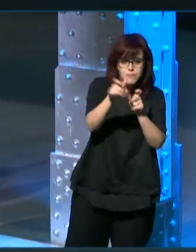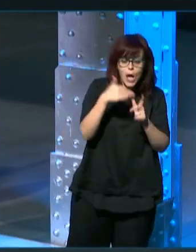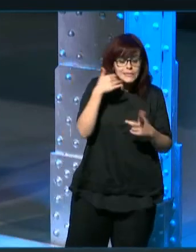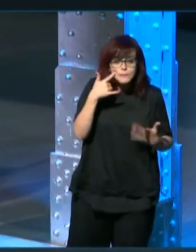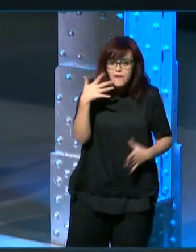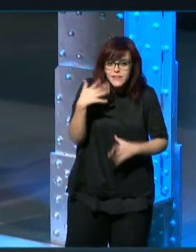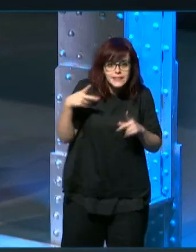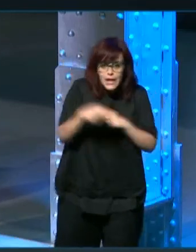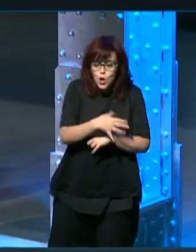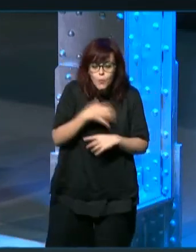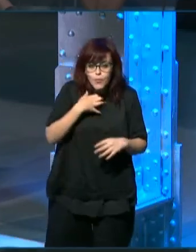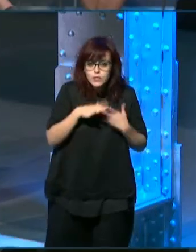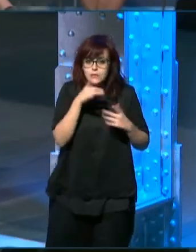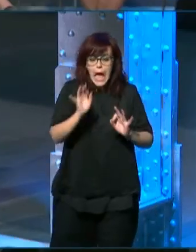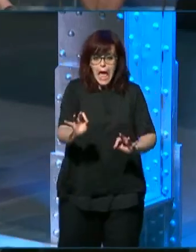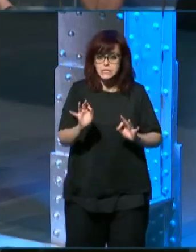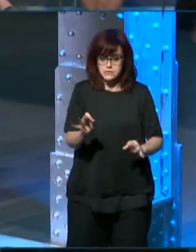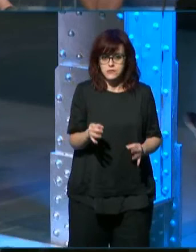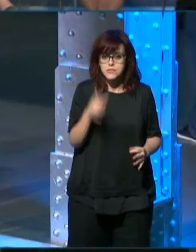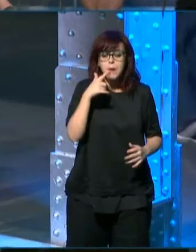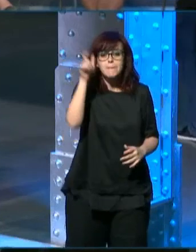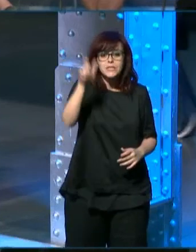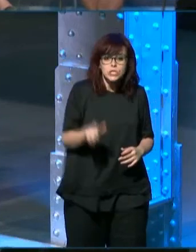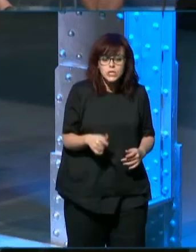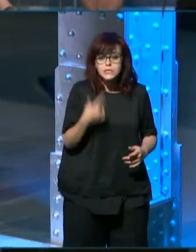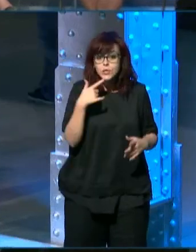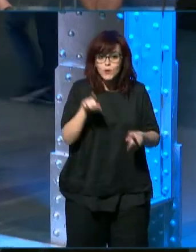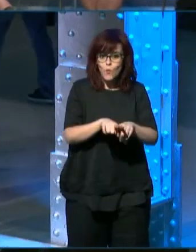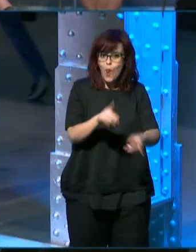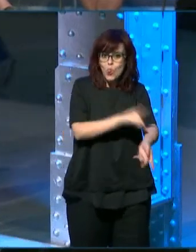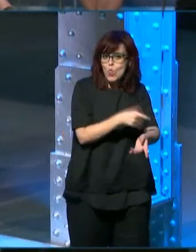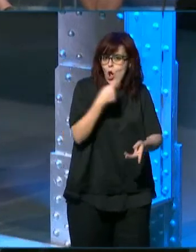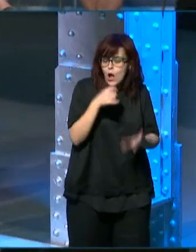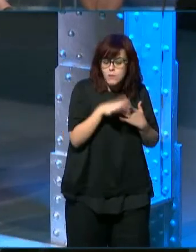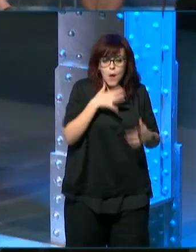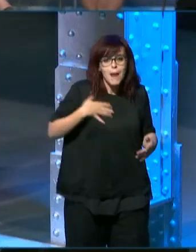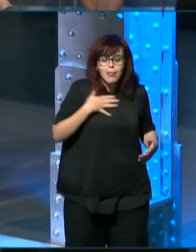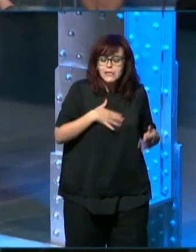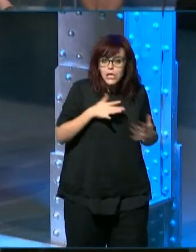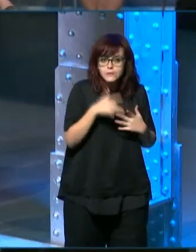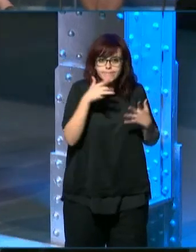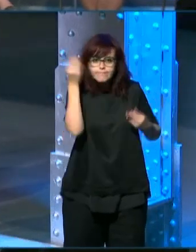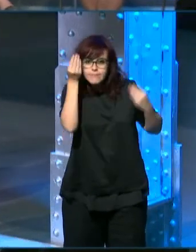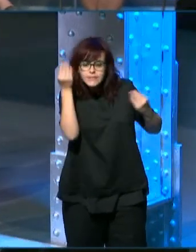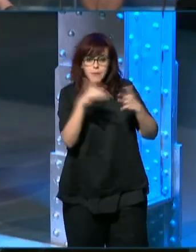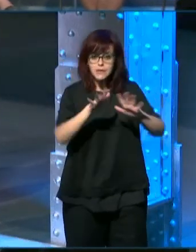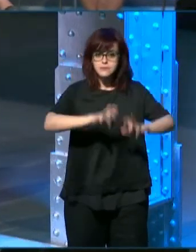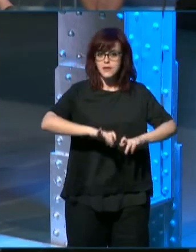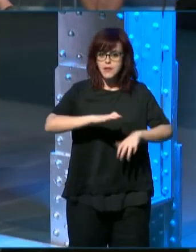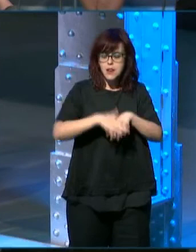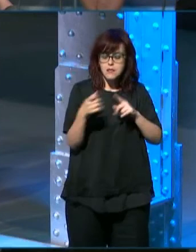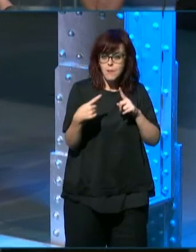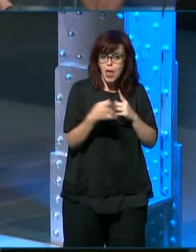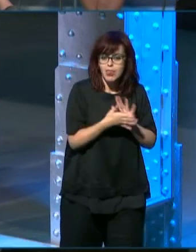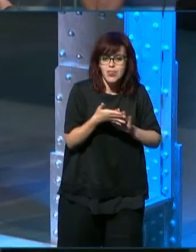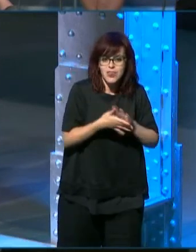puedes evitar. Es placentero. O sea, y hay mientras personas, esté ahí... Es una droga para también. personas que es placentero, que escribir estimula,